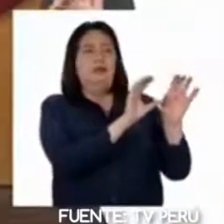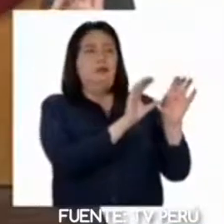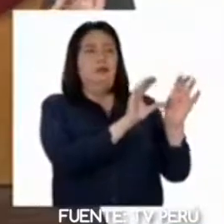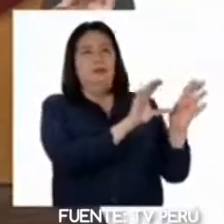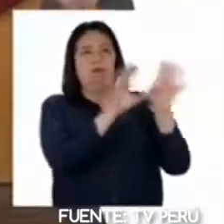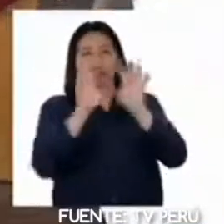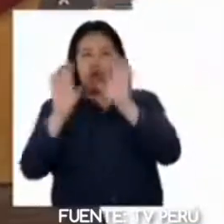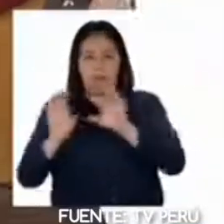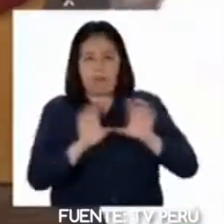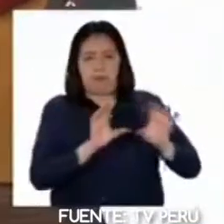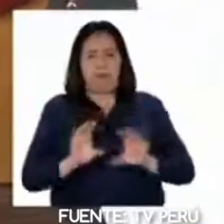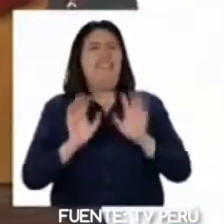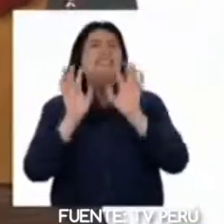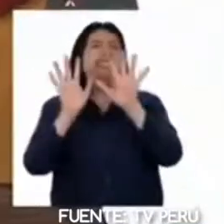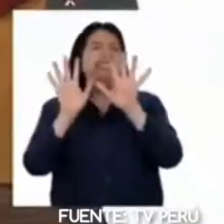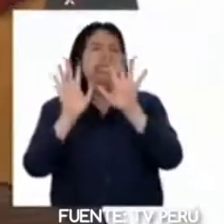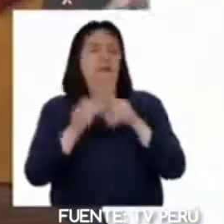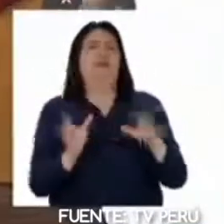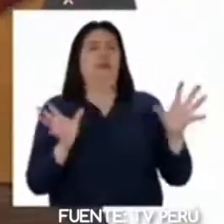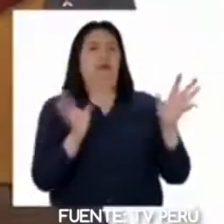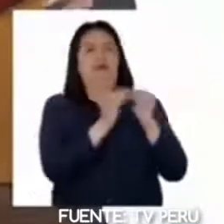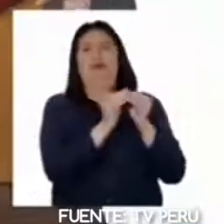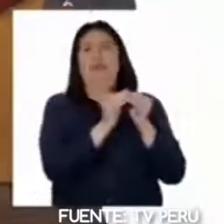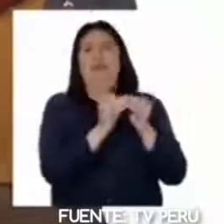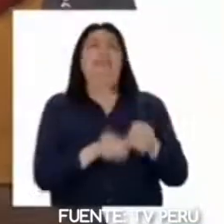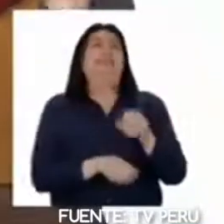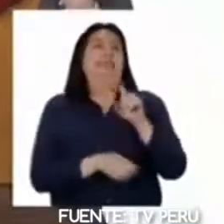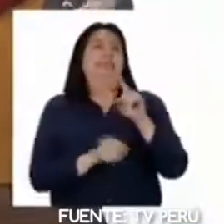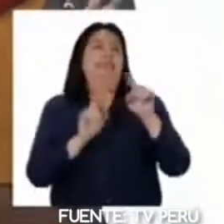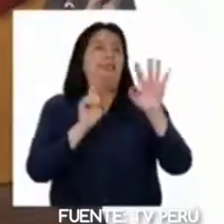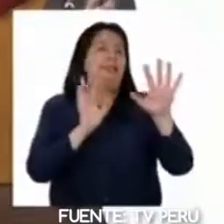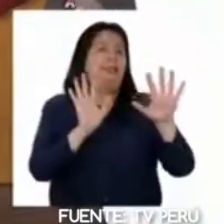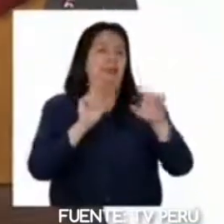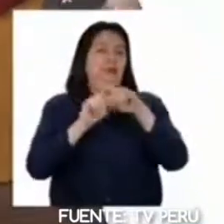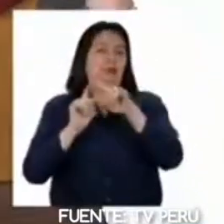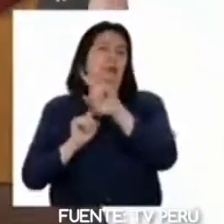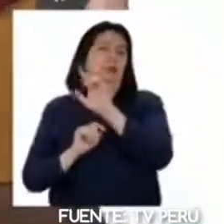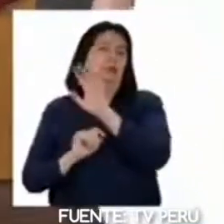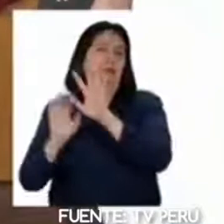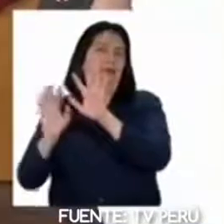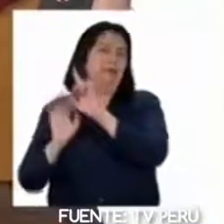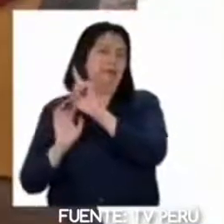10 veces, se forma una centena, porque 10 por 10 da 100.